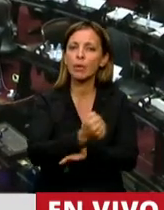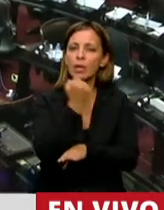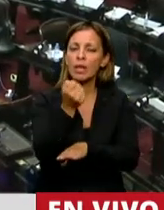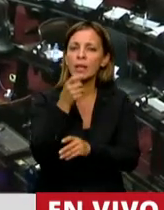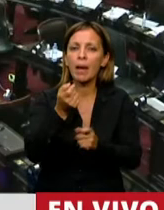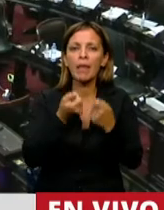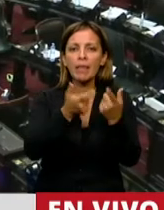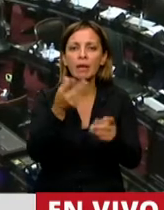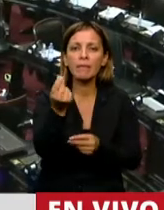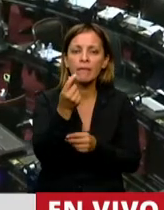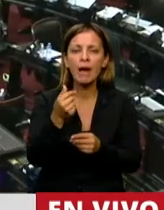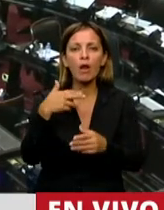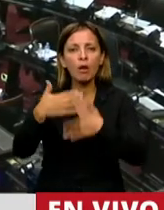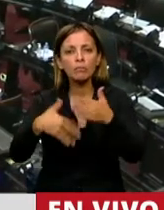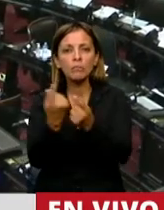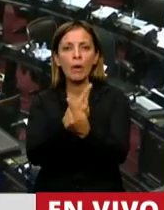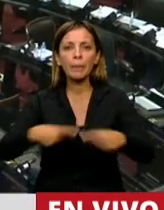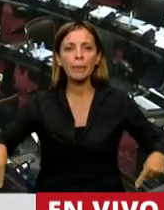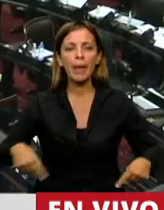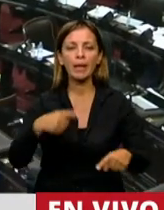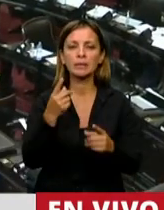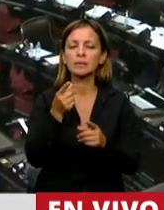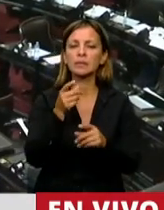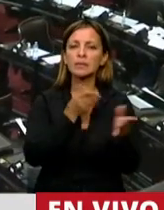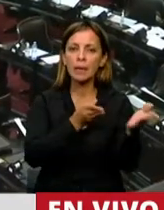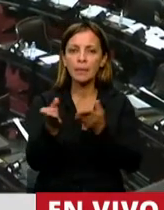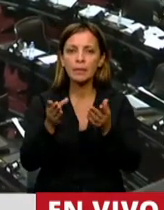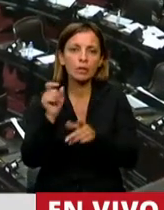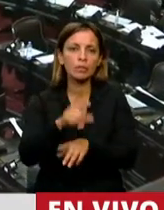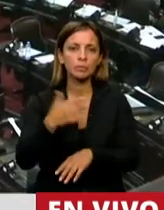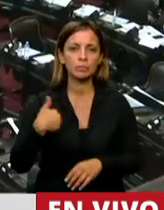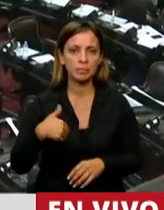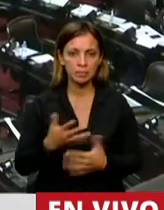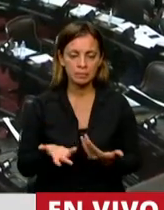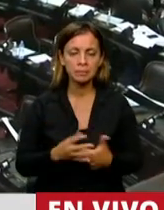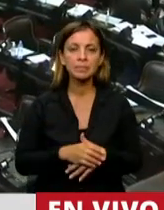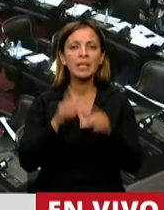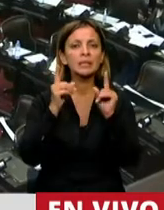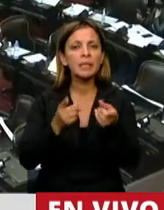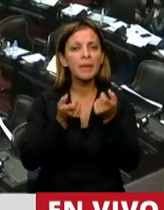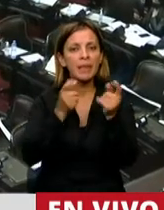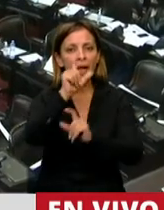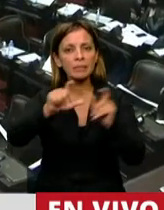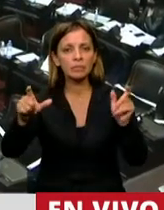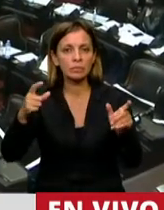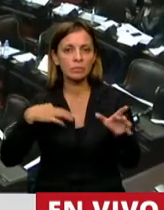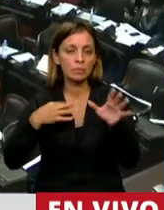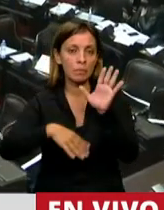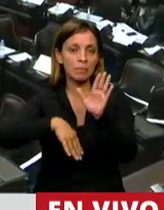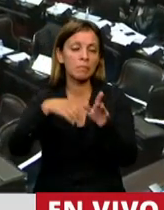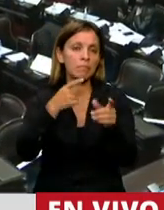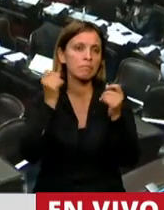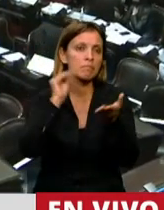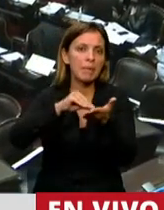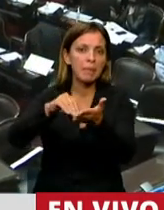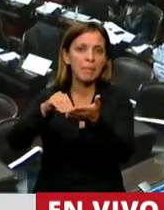valorar y optimizar el uso de los bienes, productos y servicios que posee un país. A su vez, otorga a los ciudadanos mayores competencias,